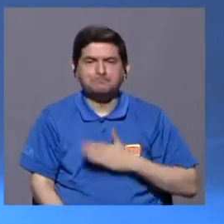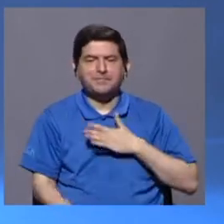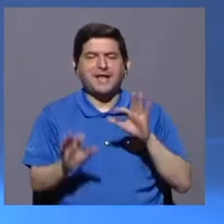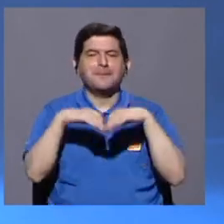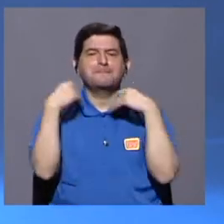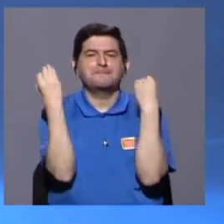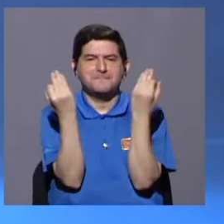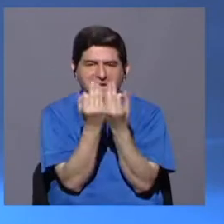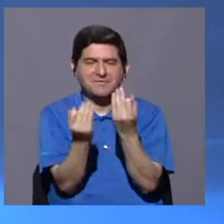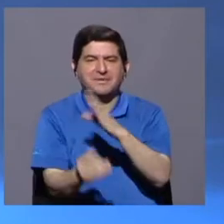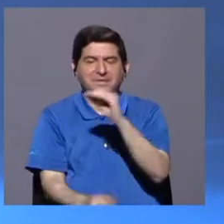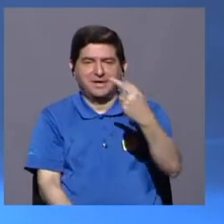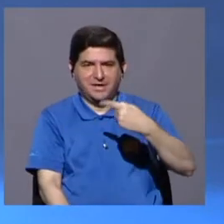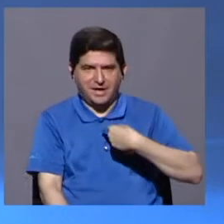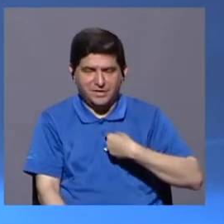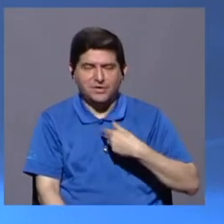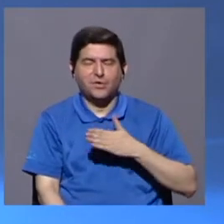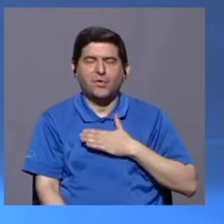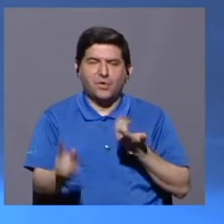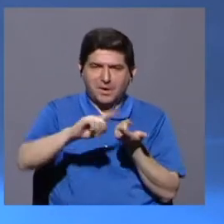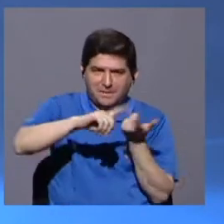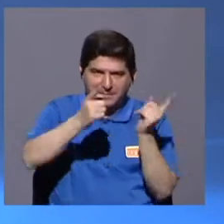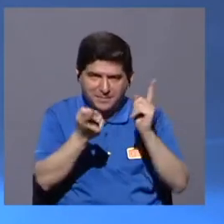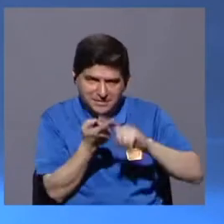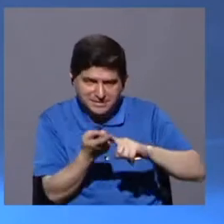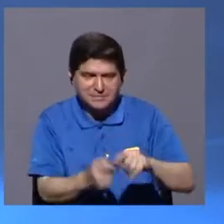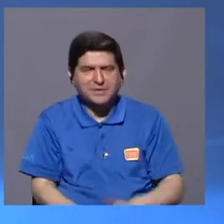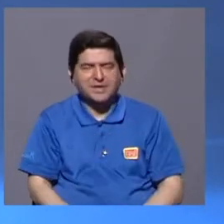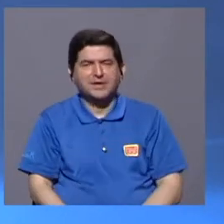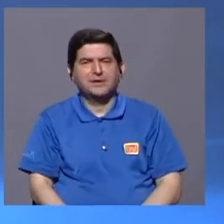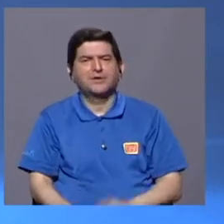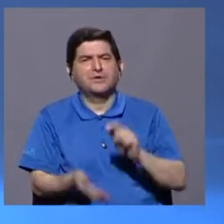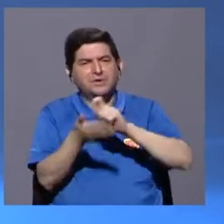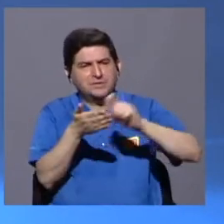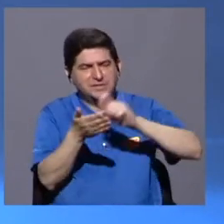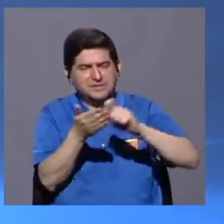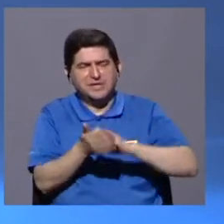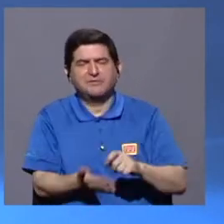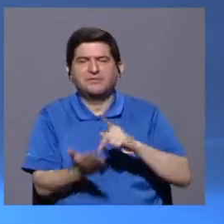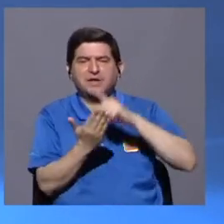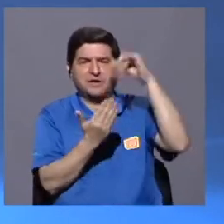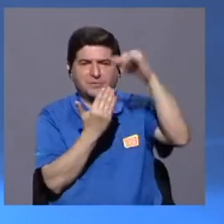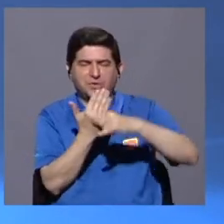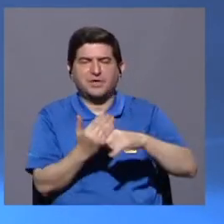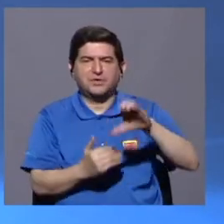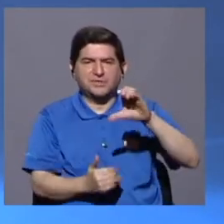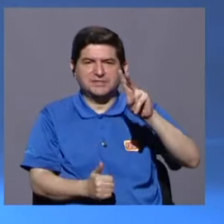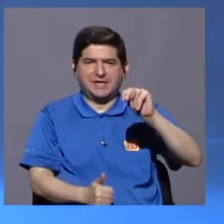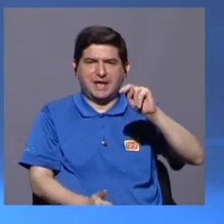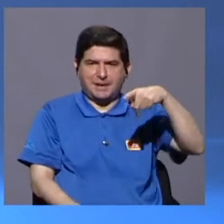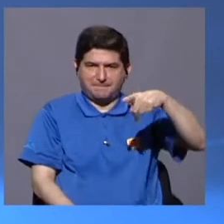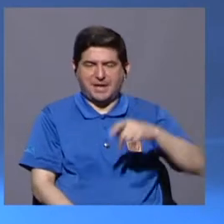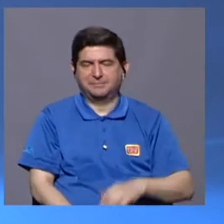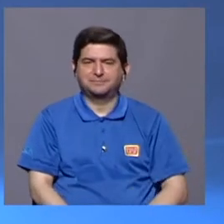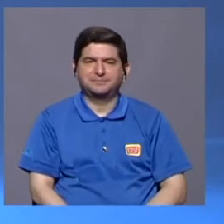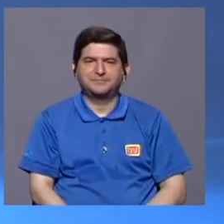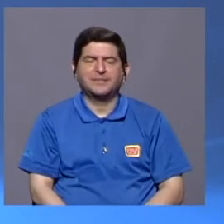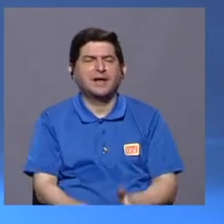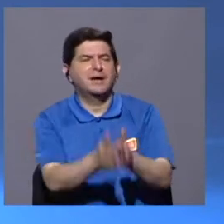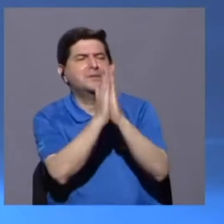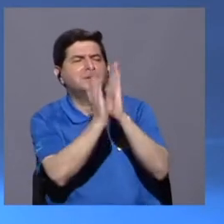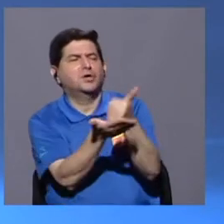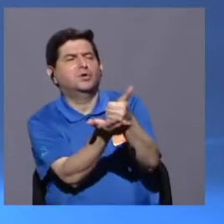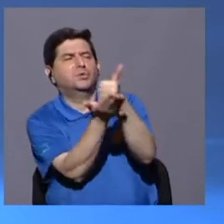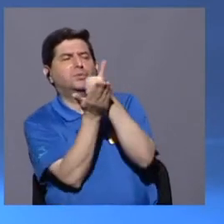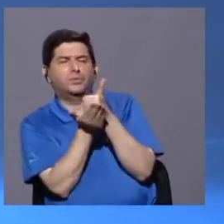familia y yo y mis amigos escribimos un proyecto al CNP para pedir